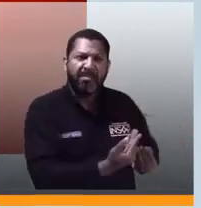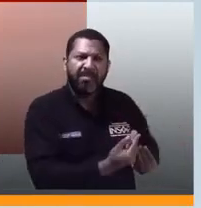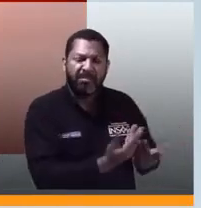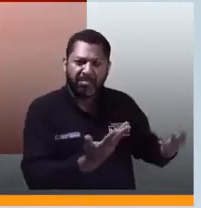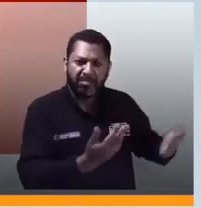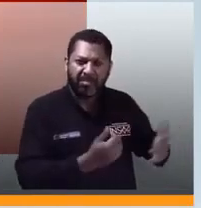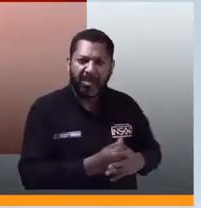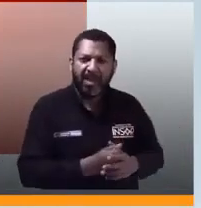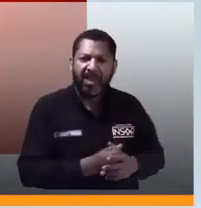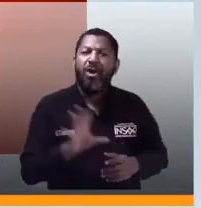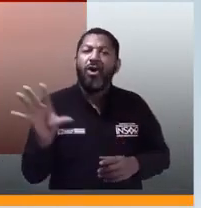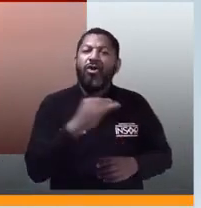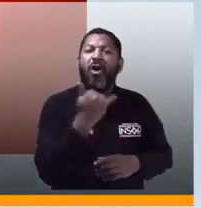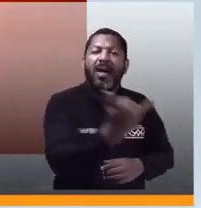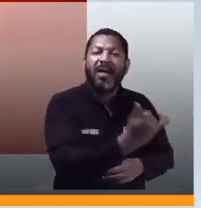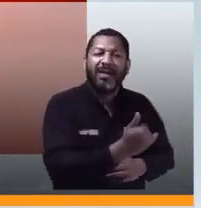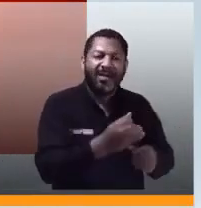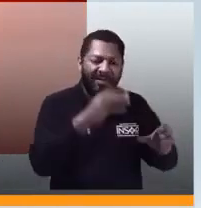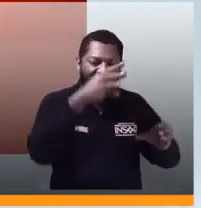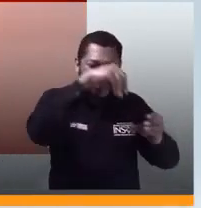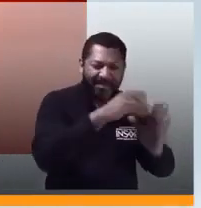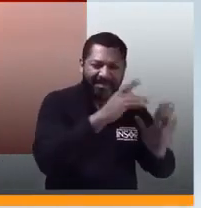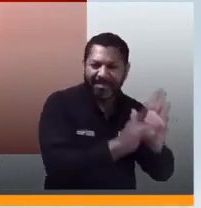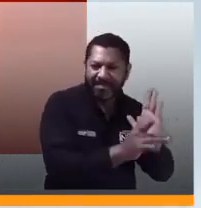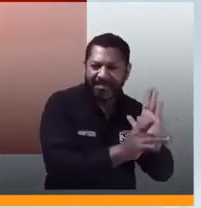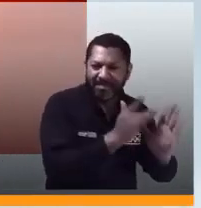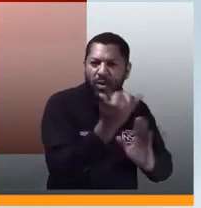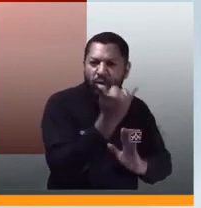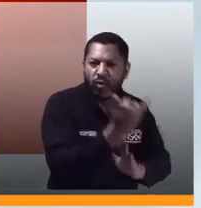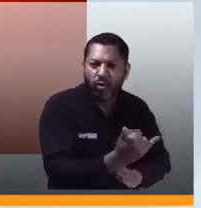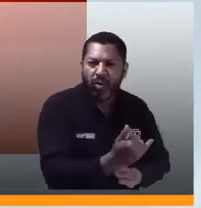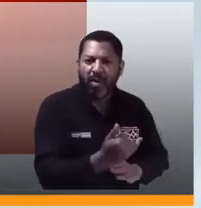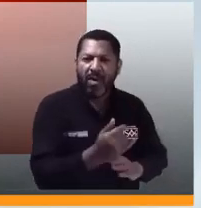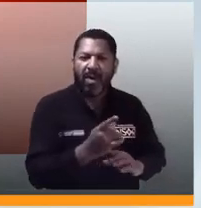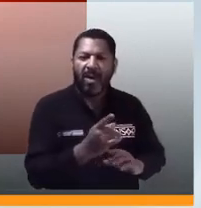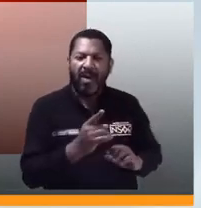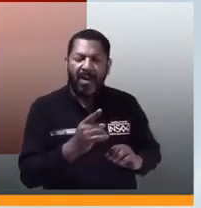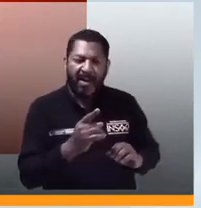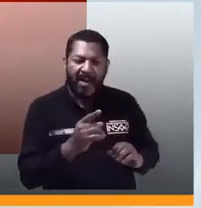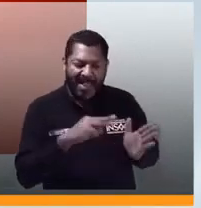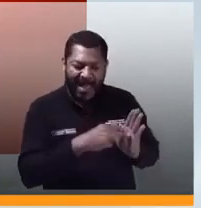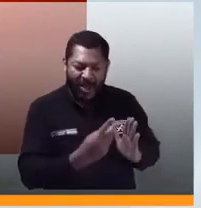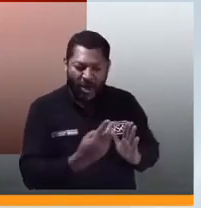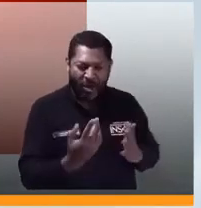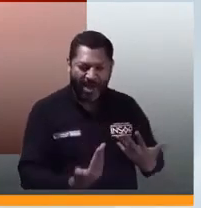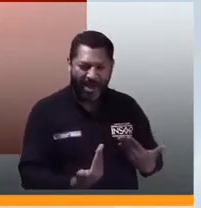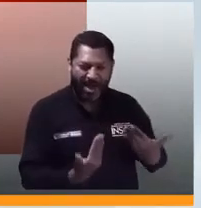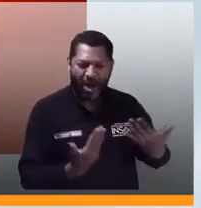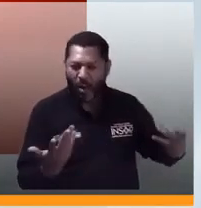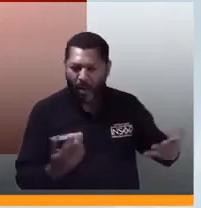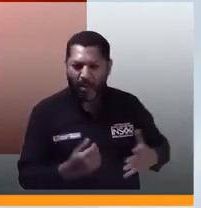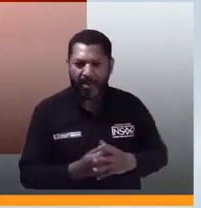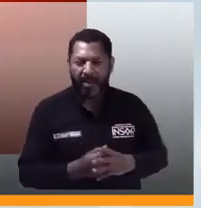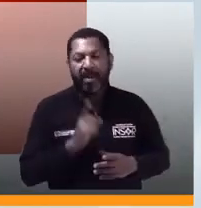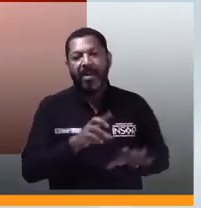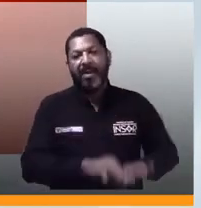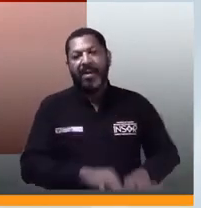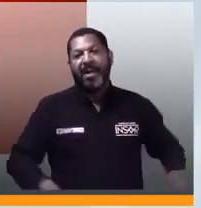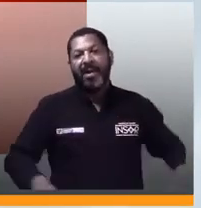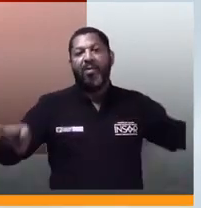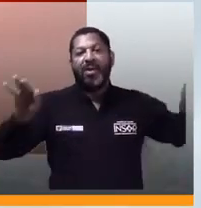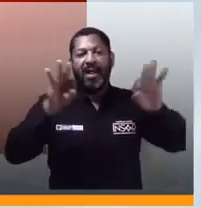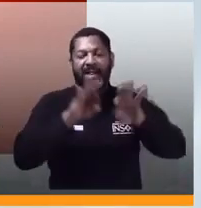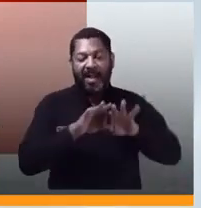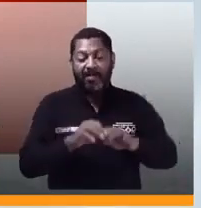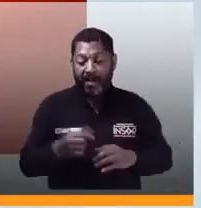también todos esos contenidos digitales y reutilización de tecnología. Como dices, es importante entender para ser entendido,